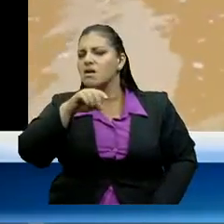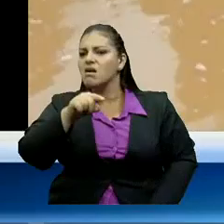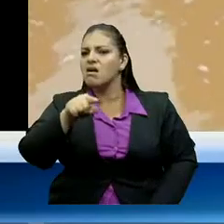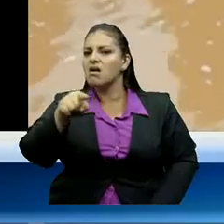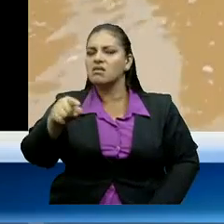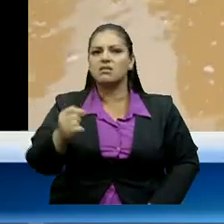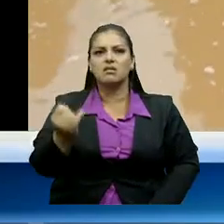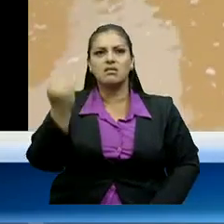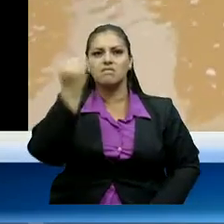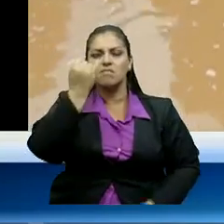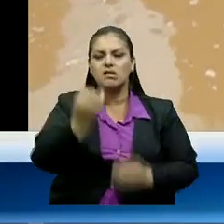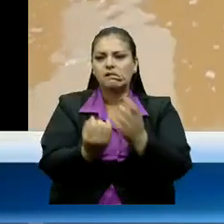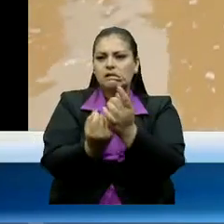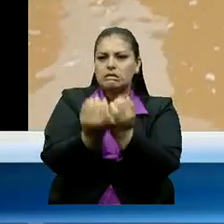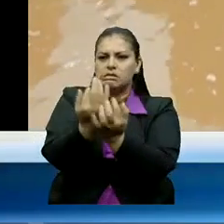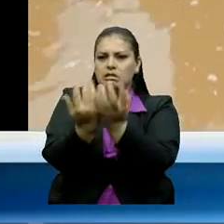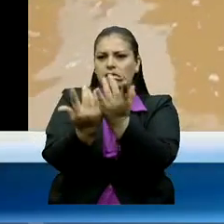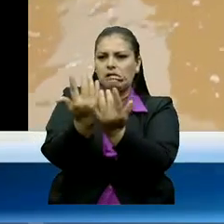encontró estancado en una palizada